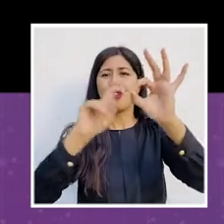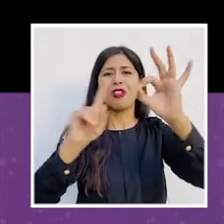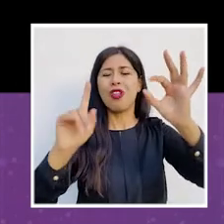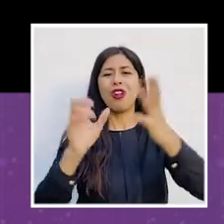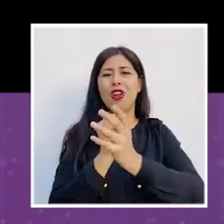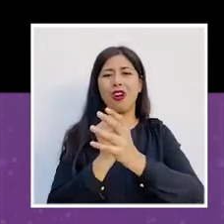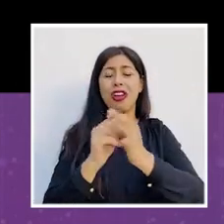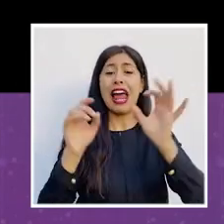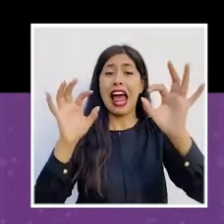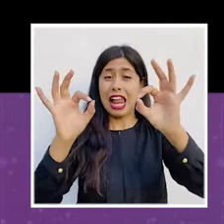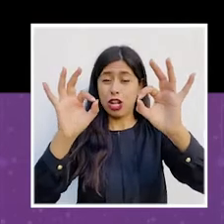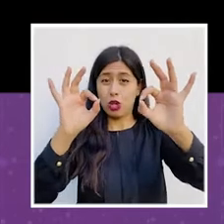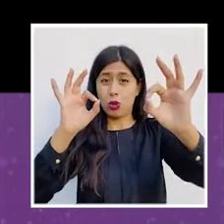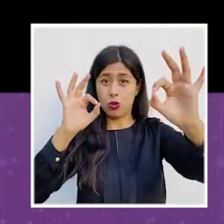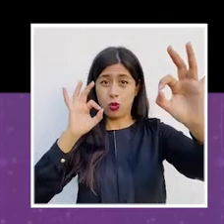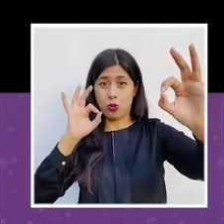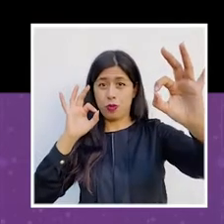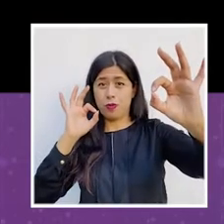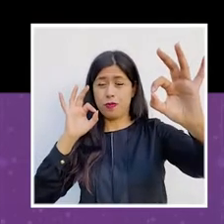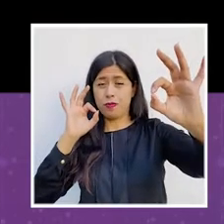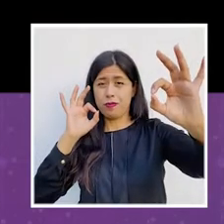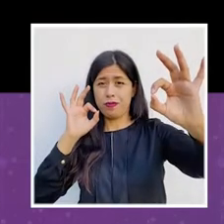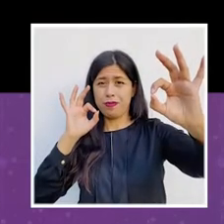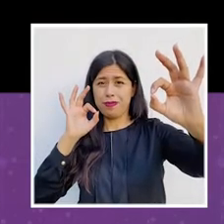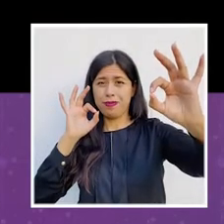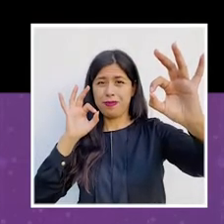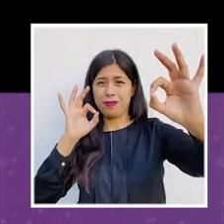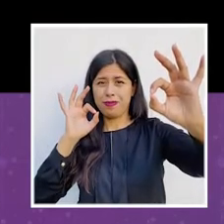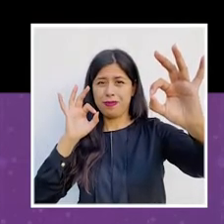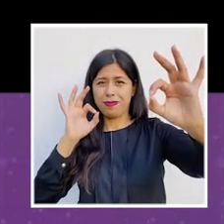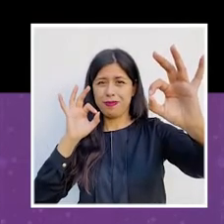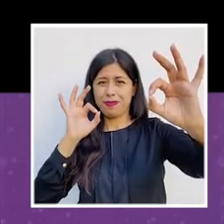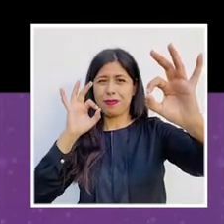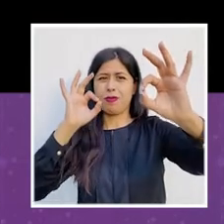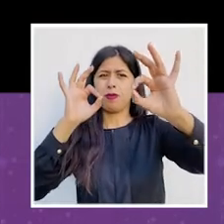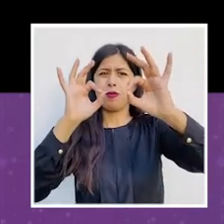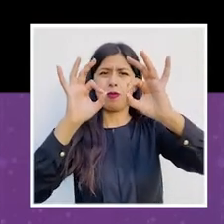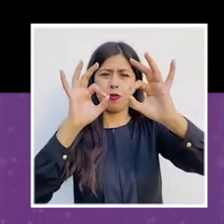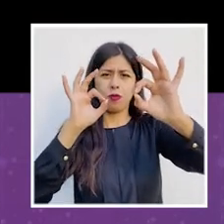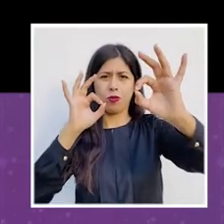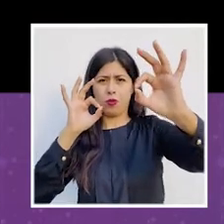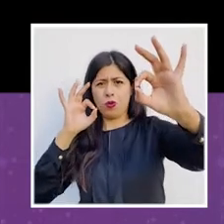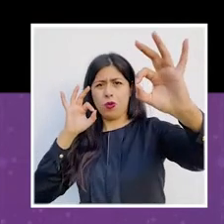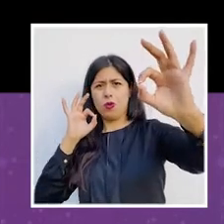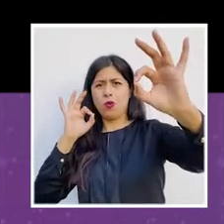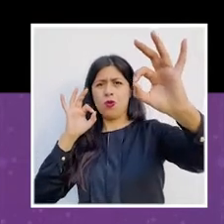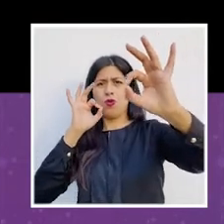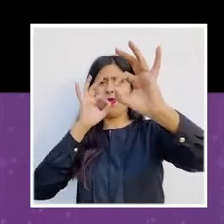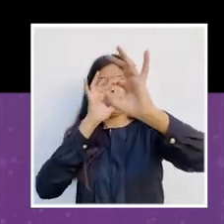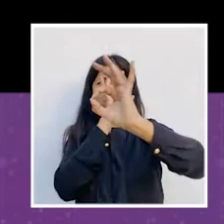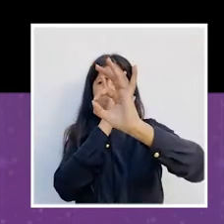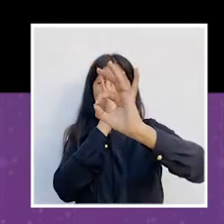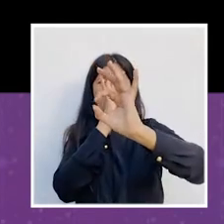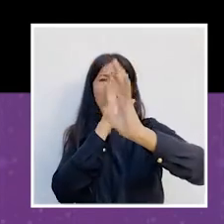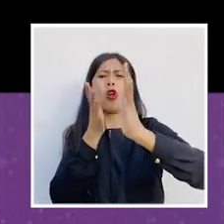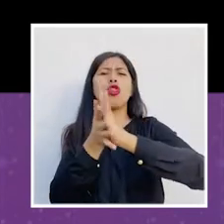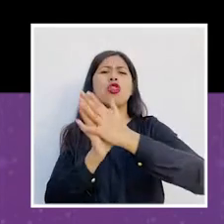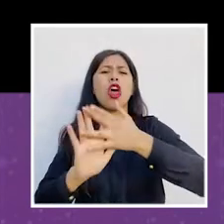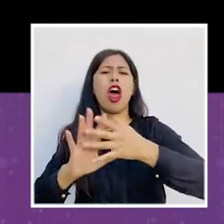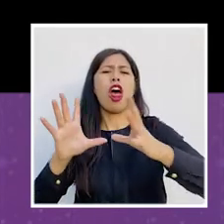Si la luna estuviese más cerca, taparía no solo al sol, sino que a toda la corona solar. De manera,